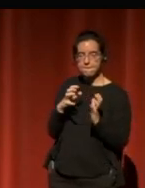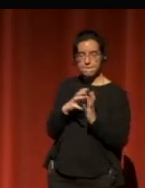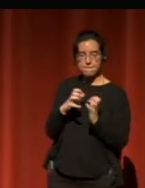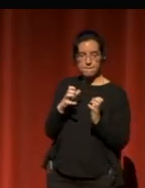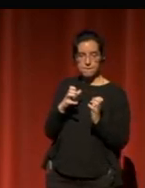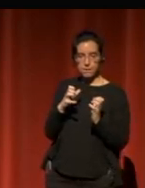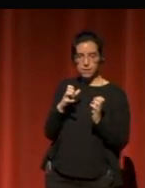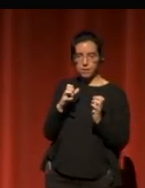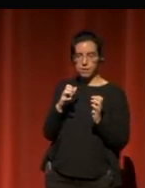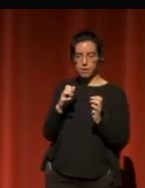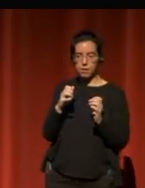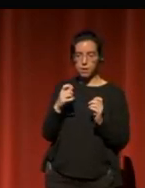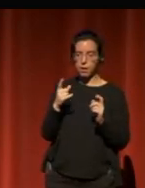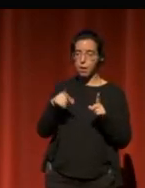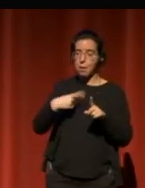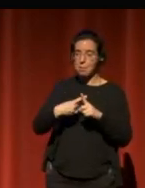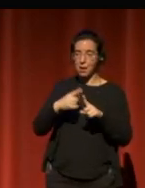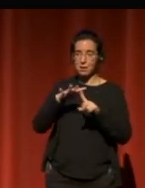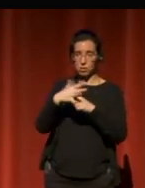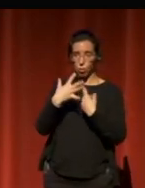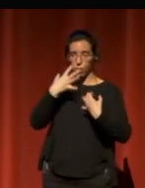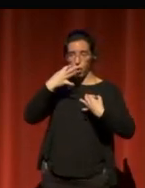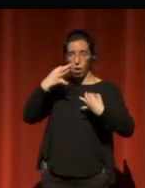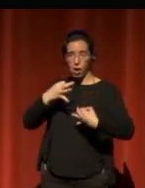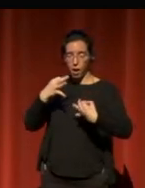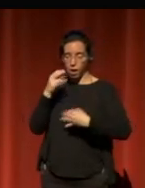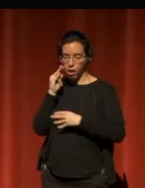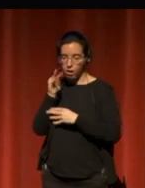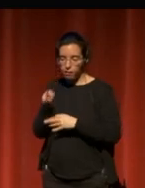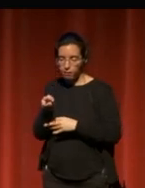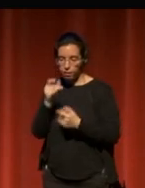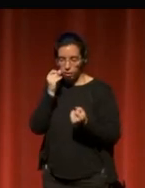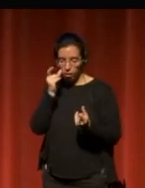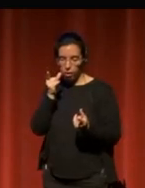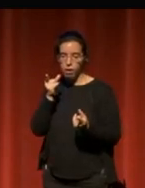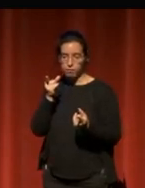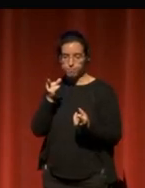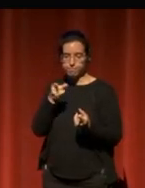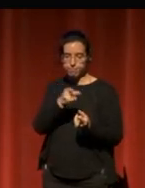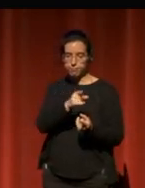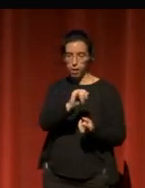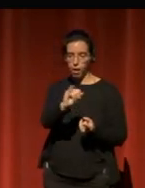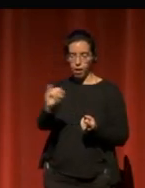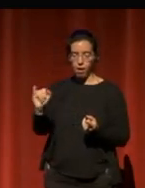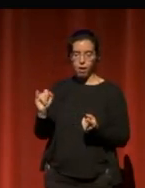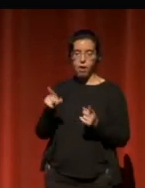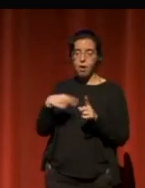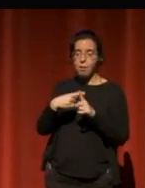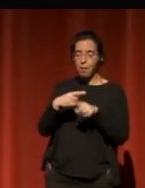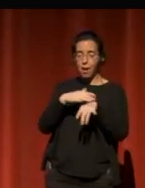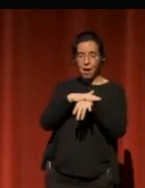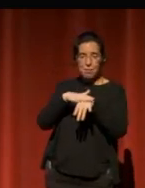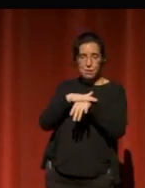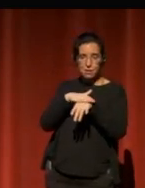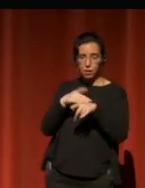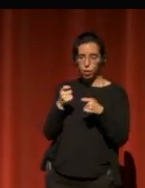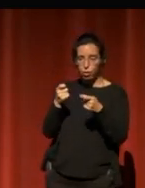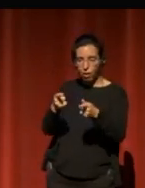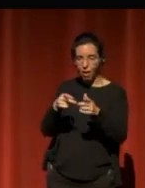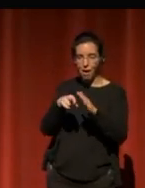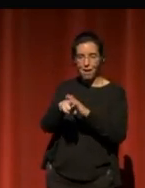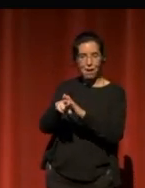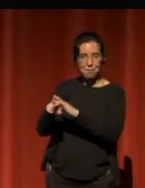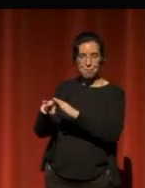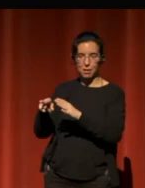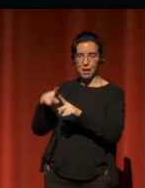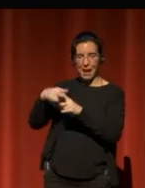y compadecernos con la realidad, ¿no?, de todo lo que se está haciendo, dar instrumentos a las administraciones que tienen la